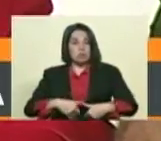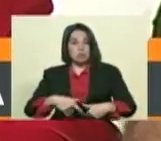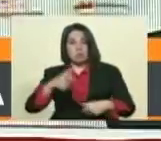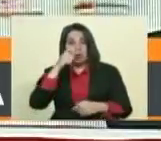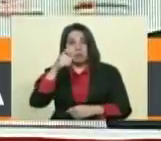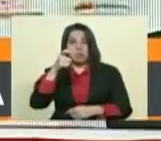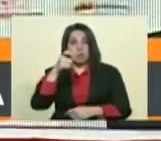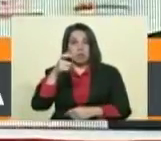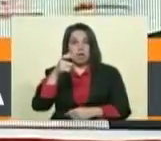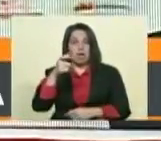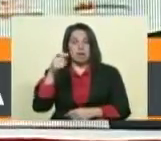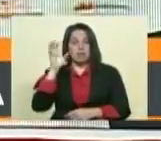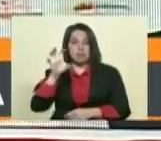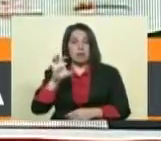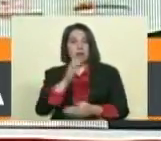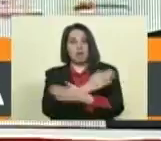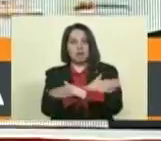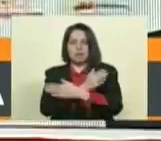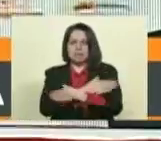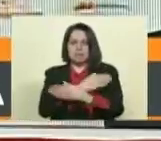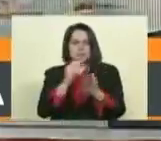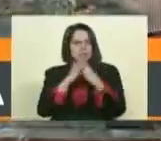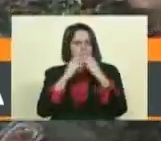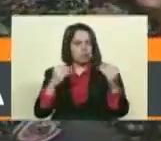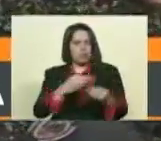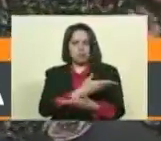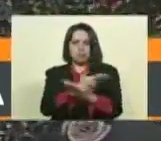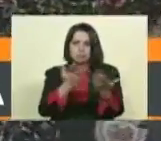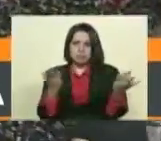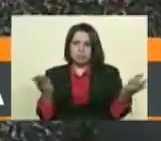seguridad del país, y lo felicito delante del país.